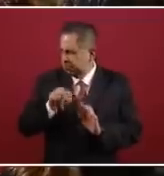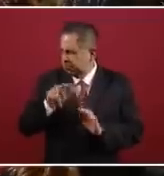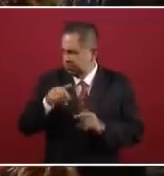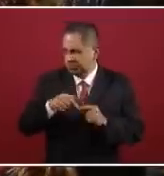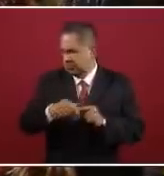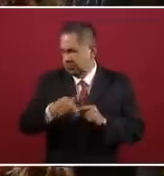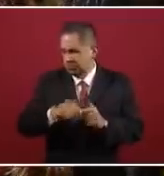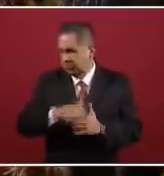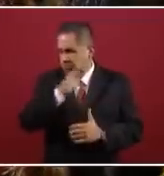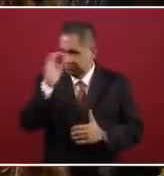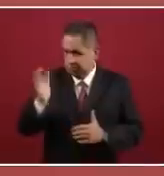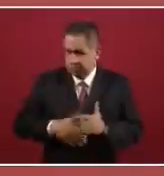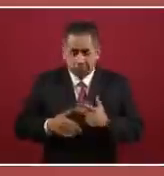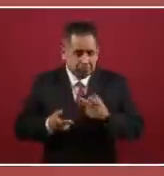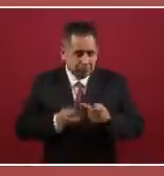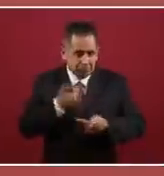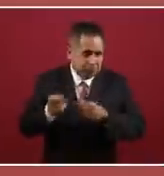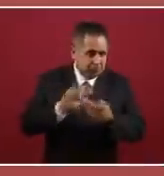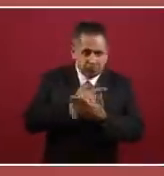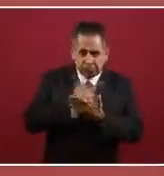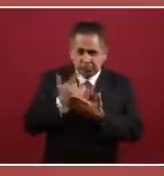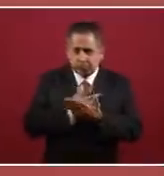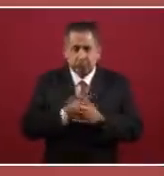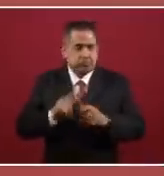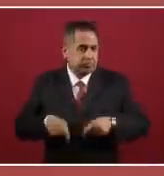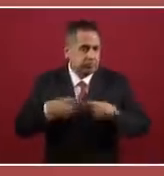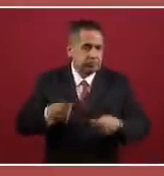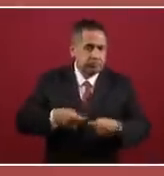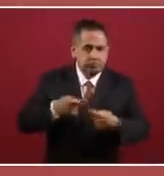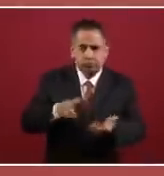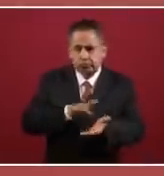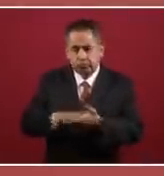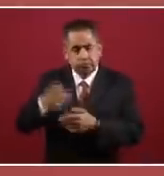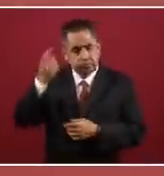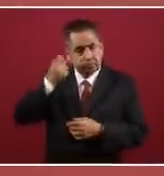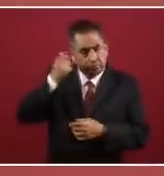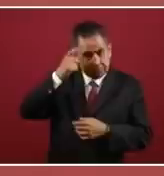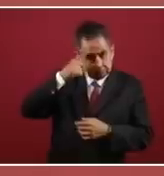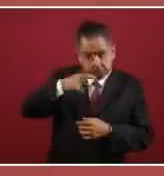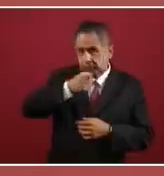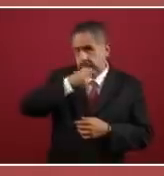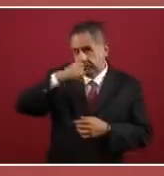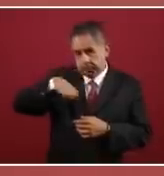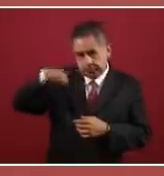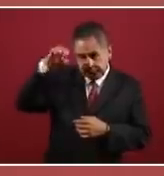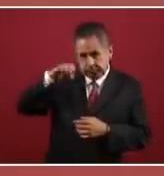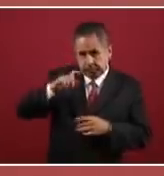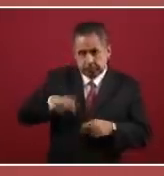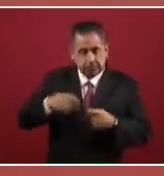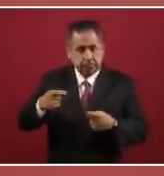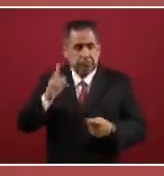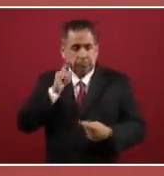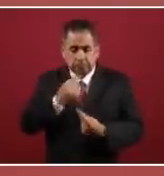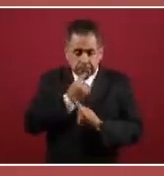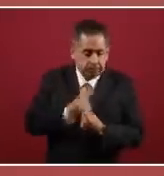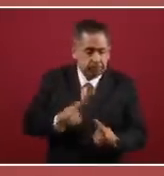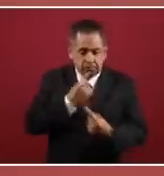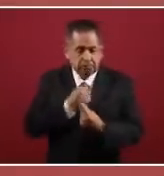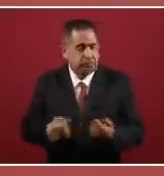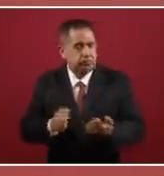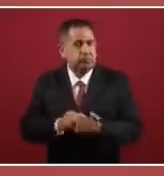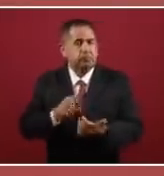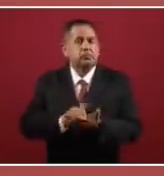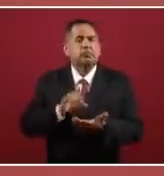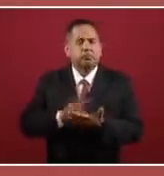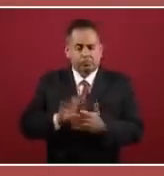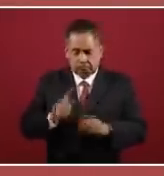terminar los censos, se están entregando los apoyos a adultos mayores, a niñas, niños con